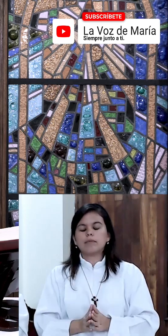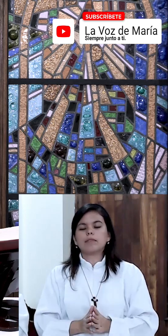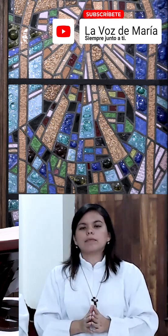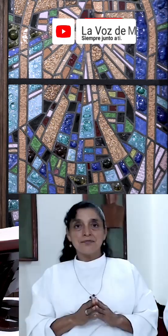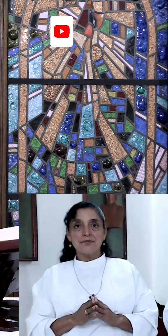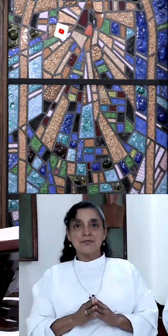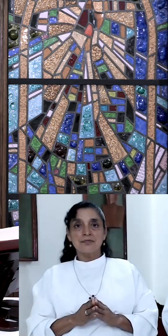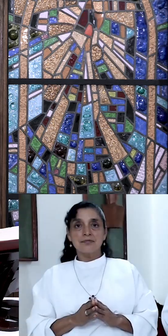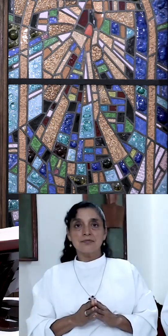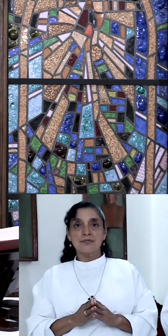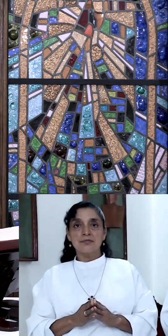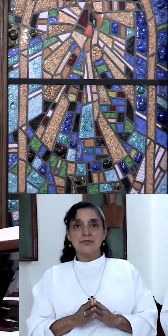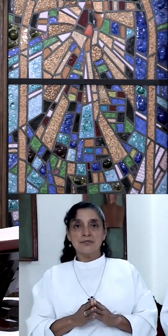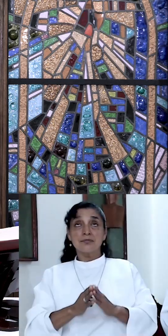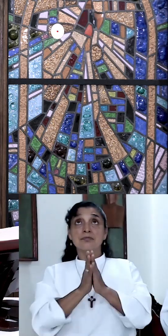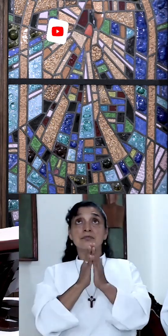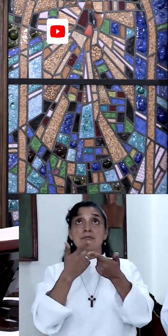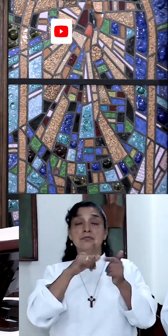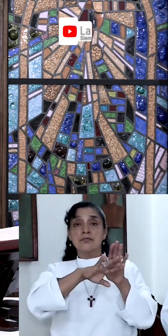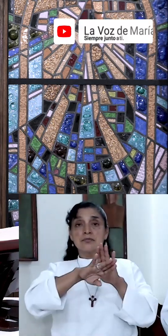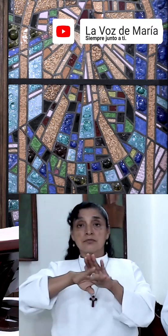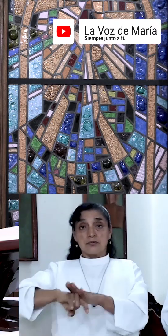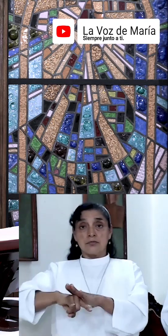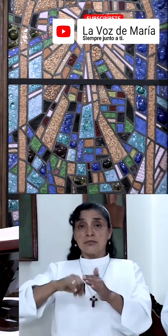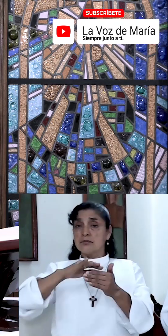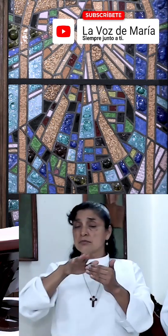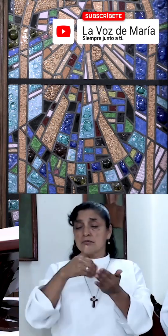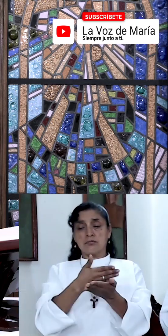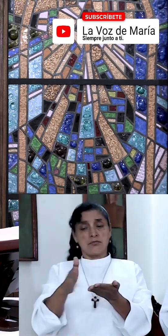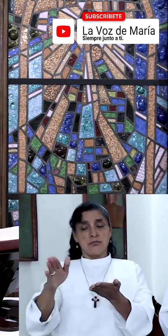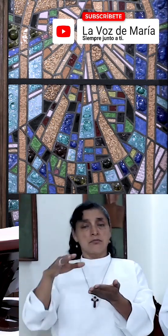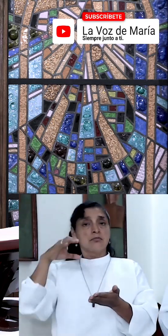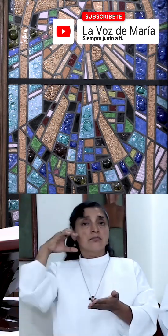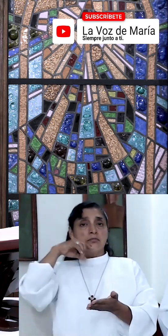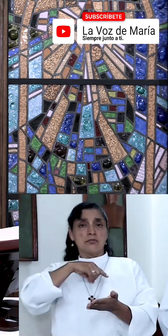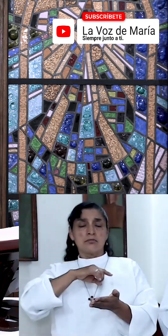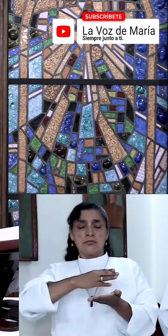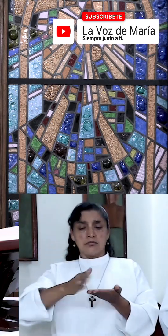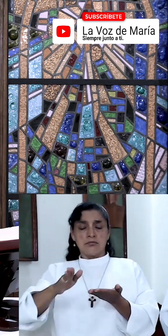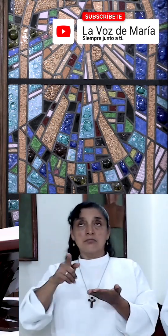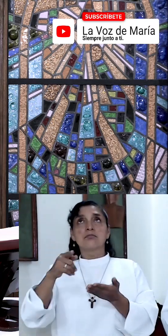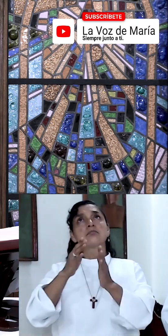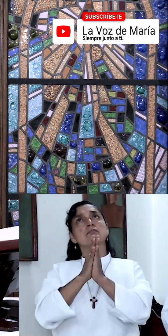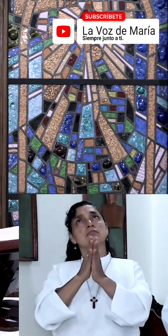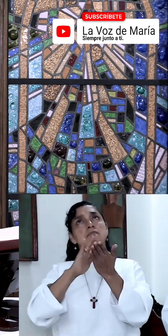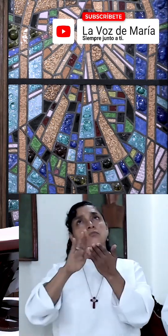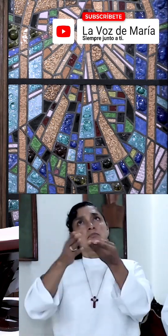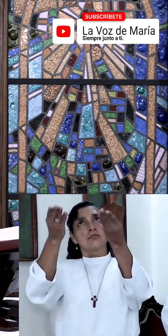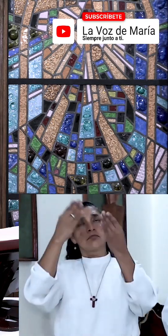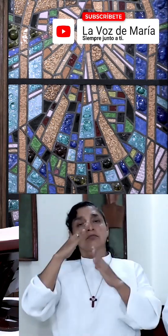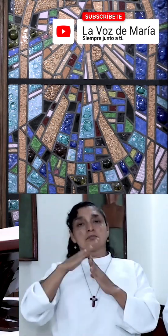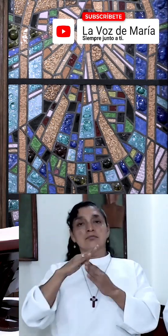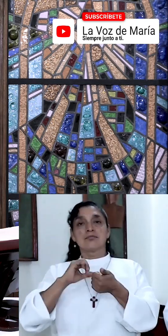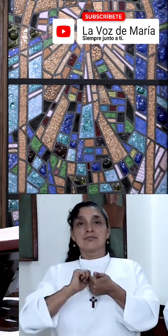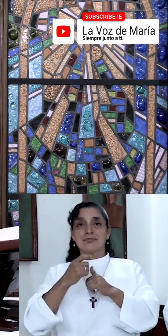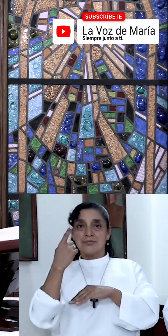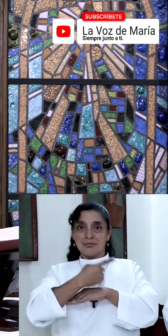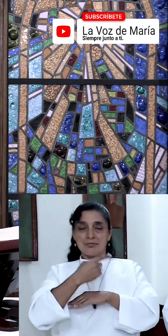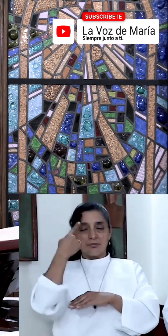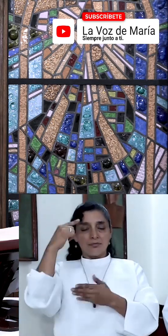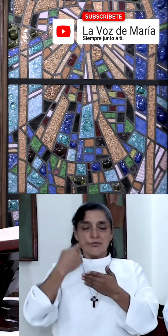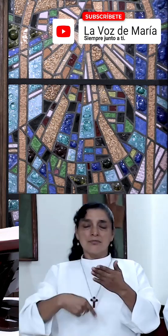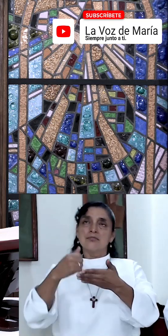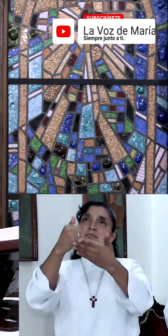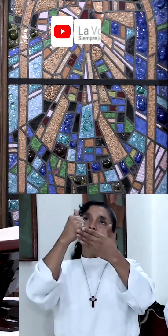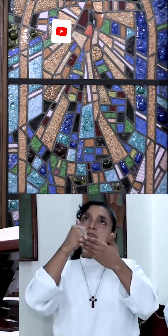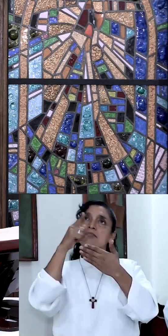mal. Líbranos de todos los males, Señor, y concédenos la paz de nuestros días, para que, ayudados